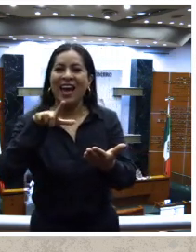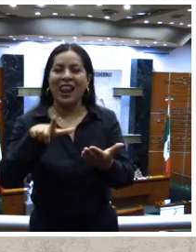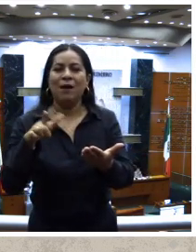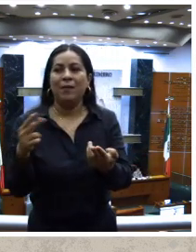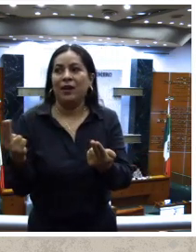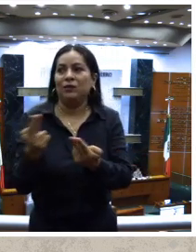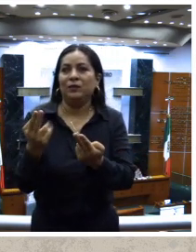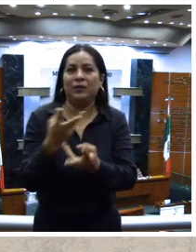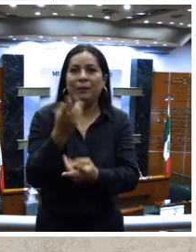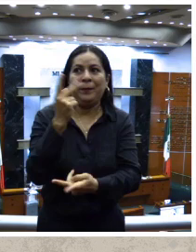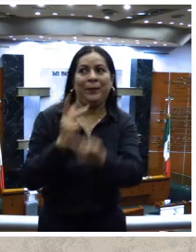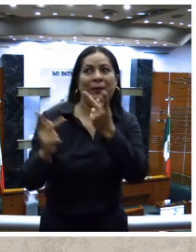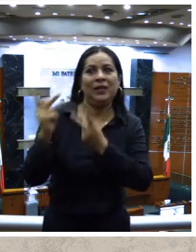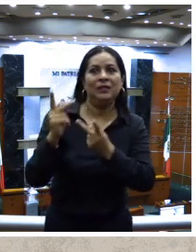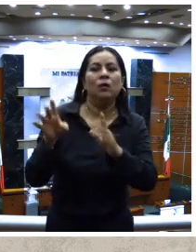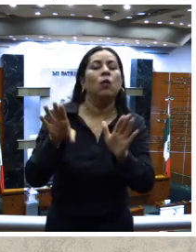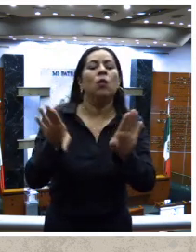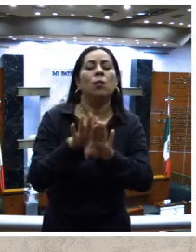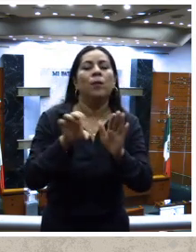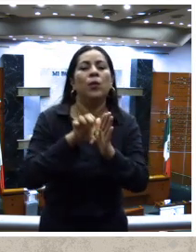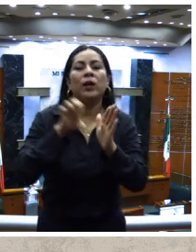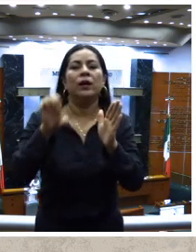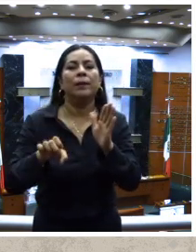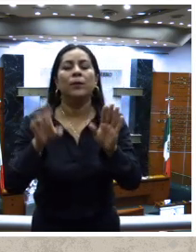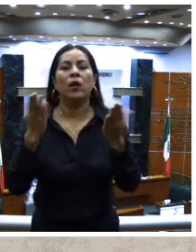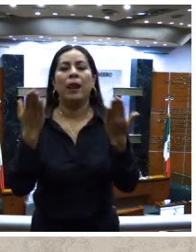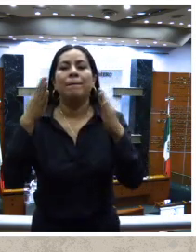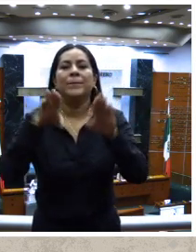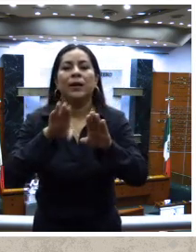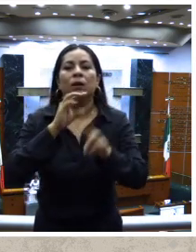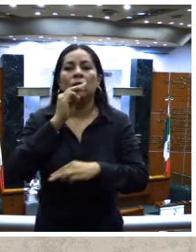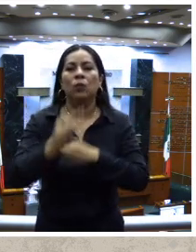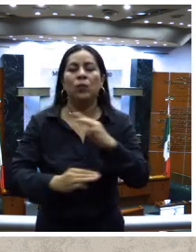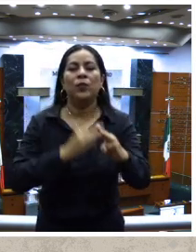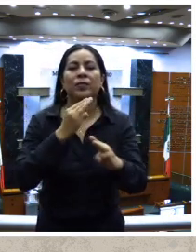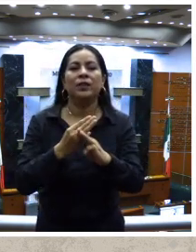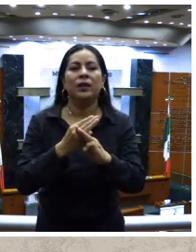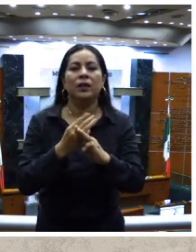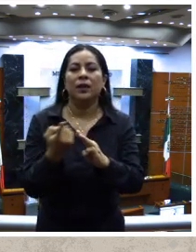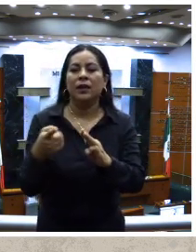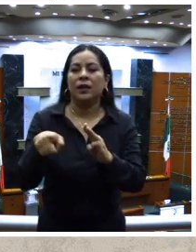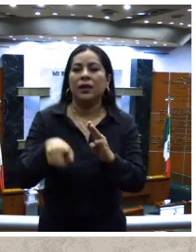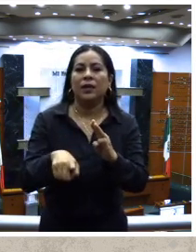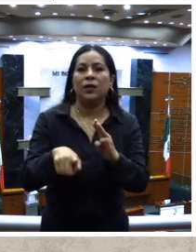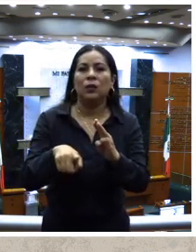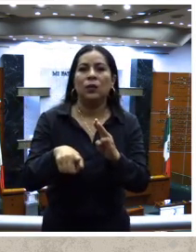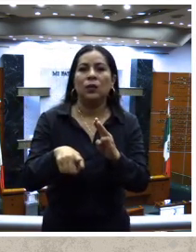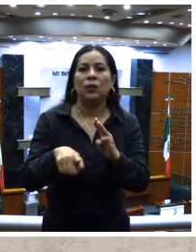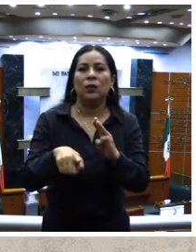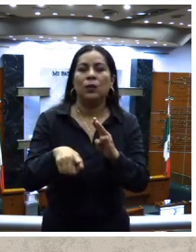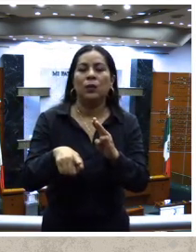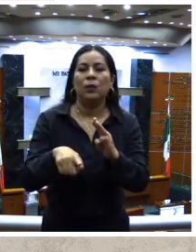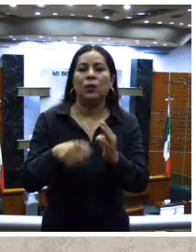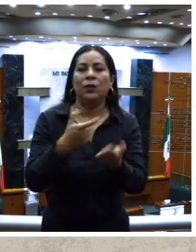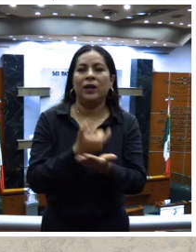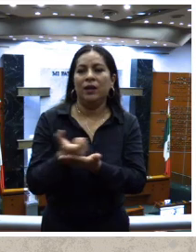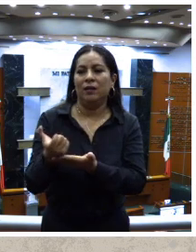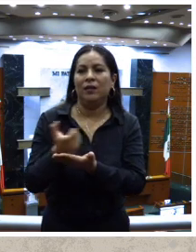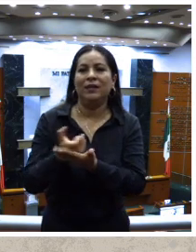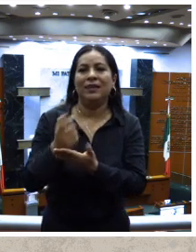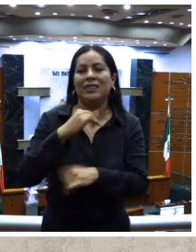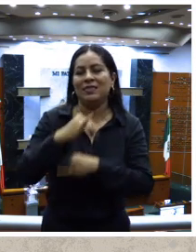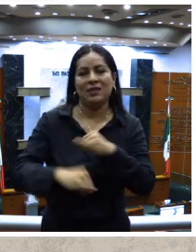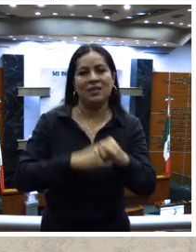necesidades monetarias, como por ejemplo el Banco Mundial, que es regido por el Fondo Monetario